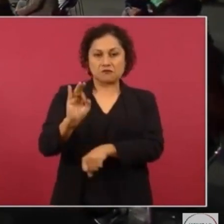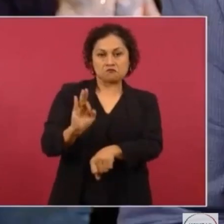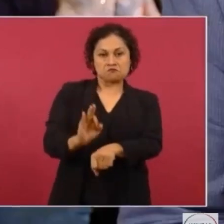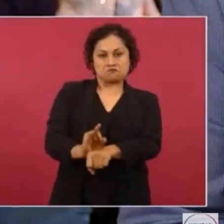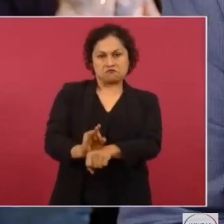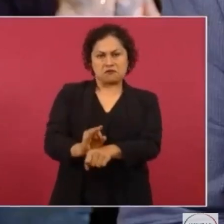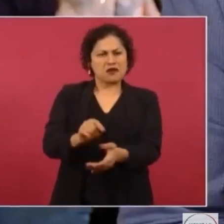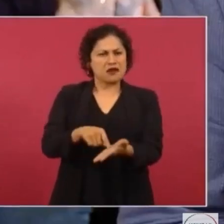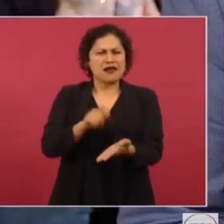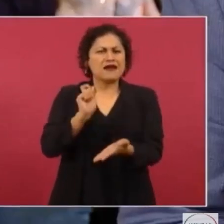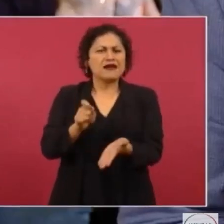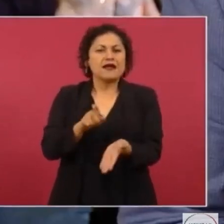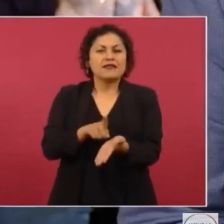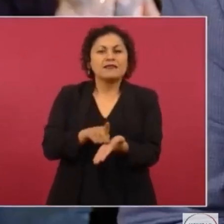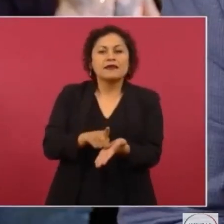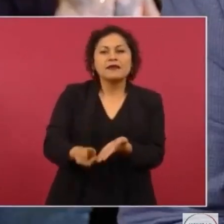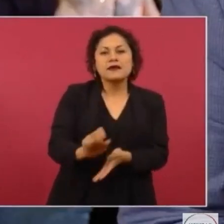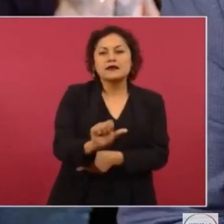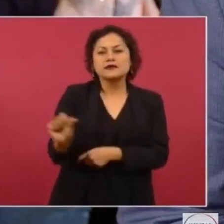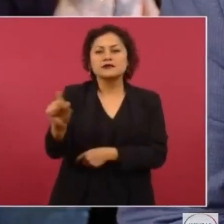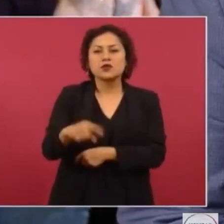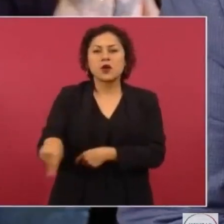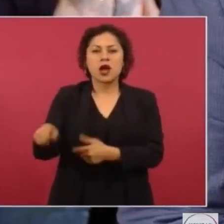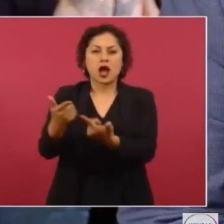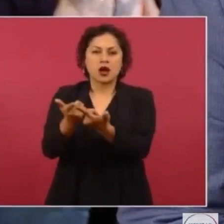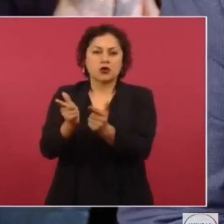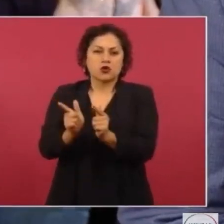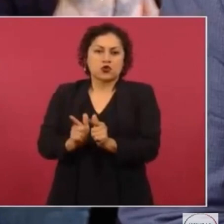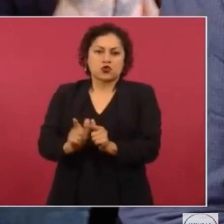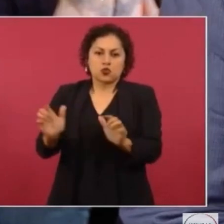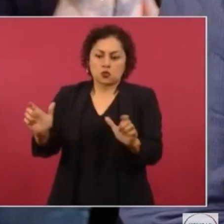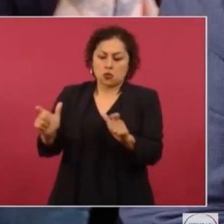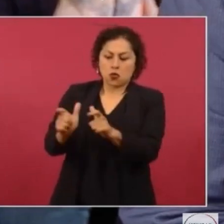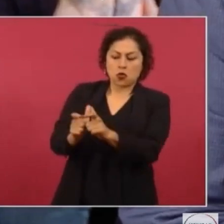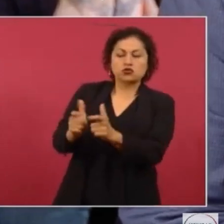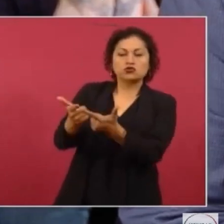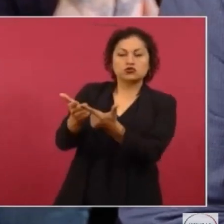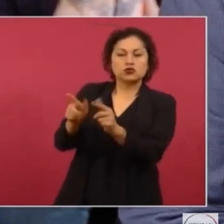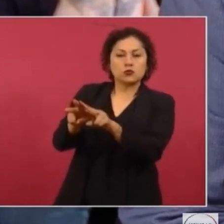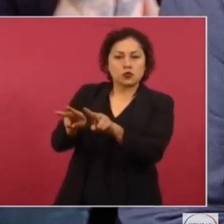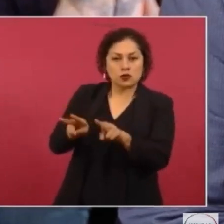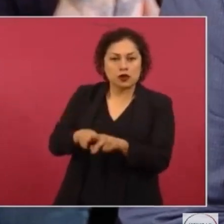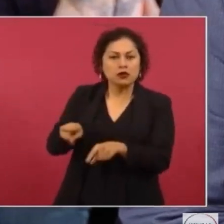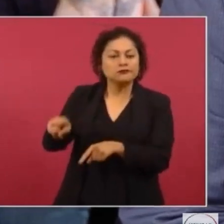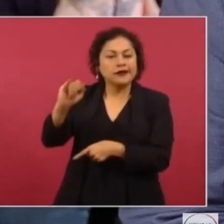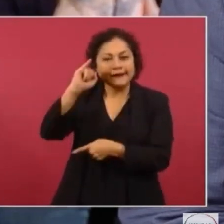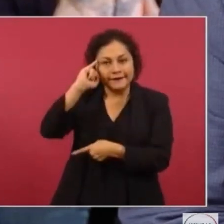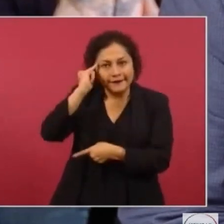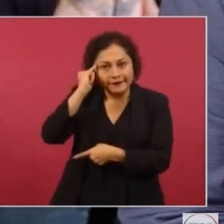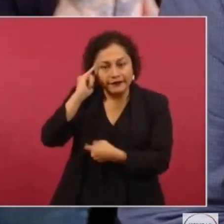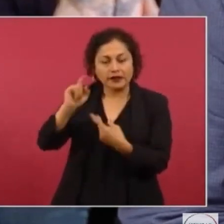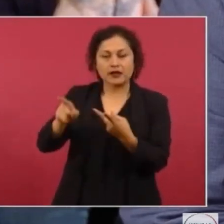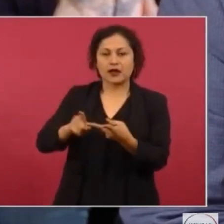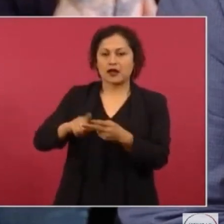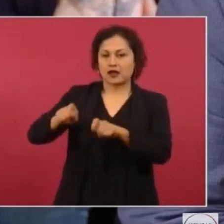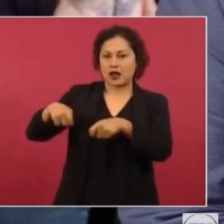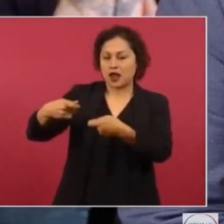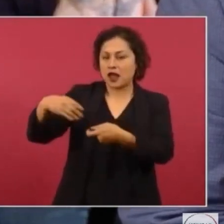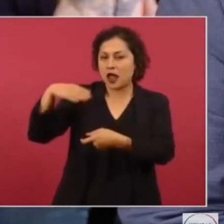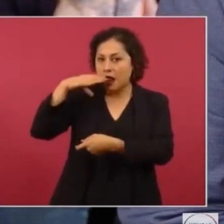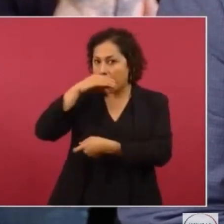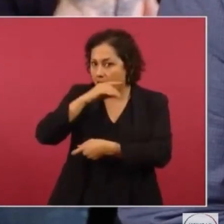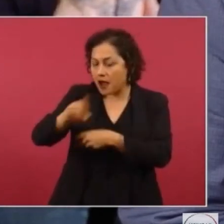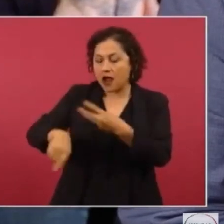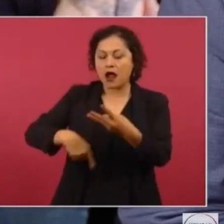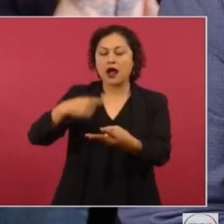le dan a los grupos minoritarios, los indígenas, los afromexicanos, las personas